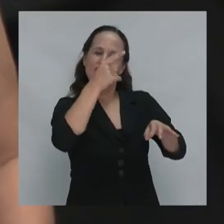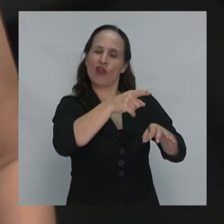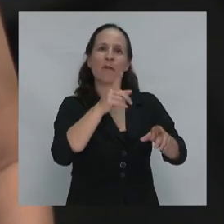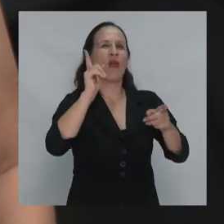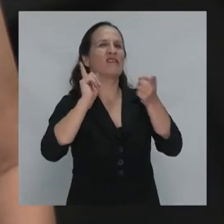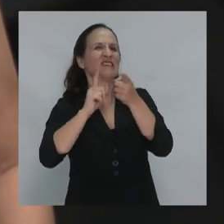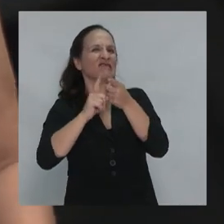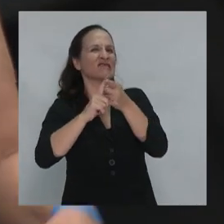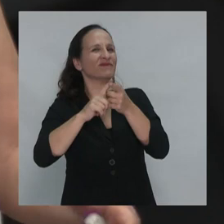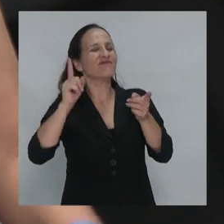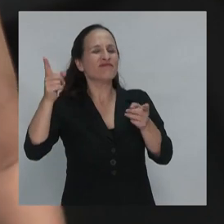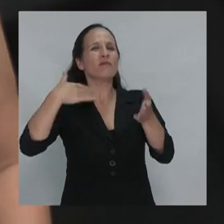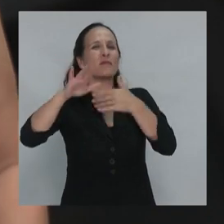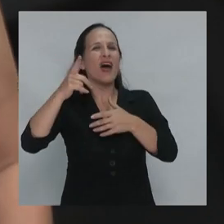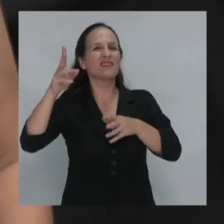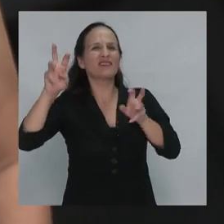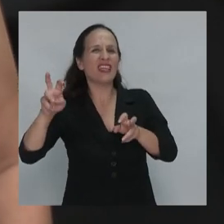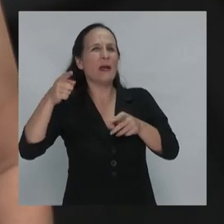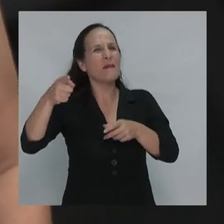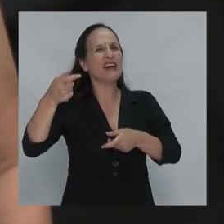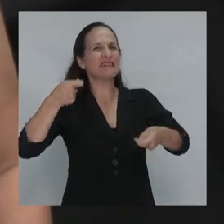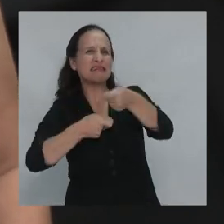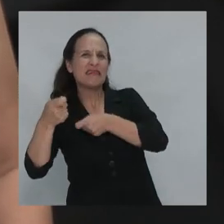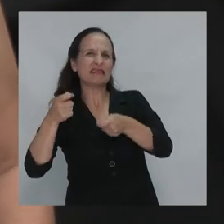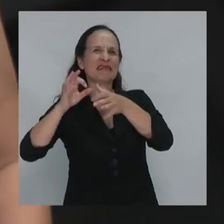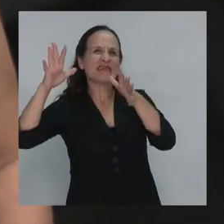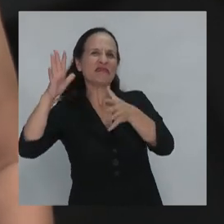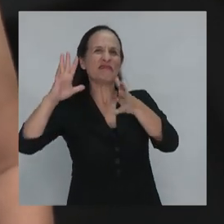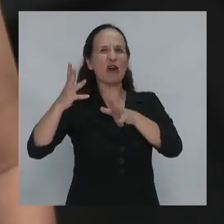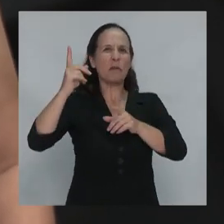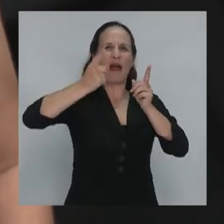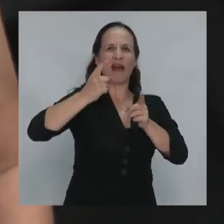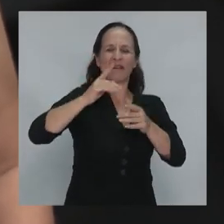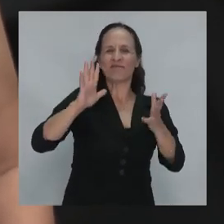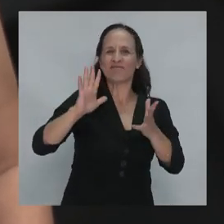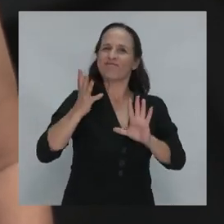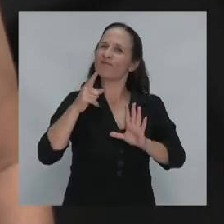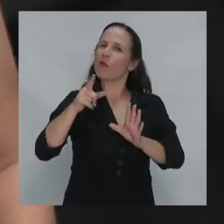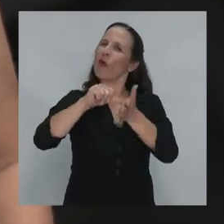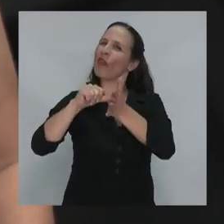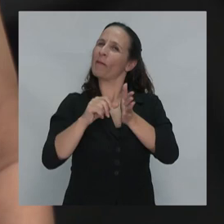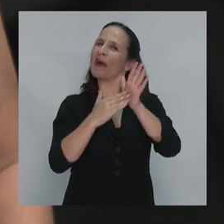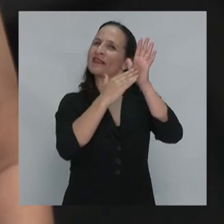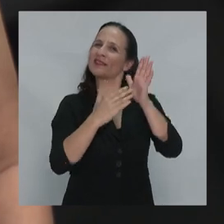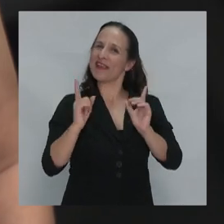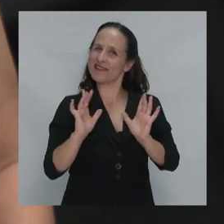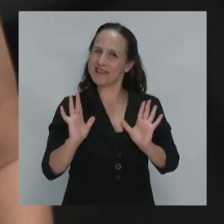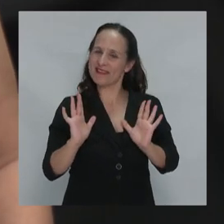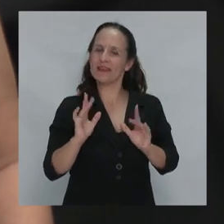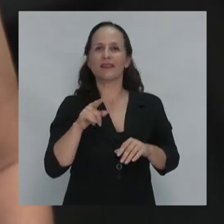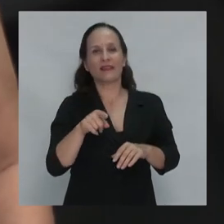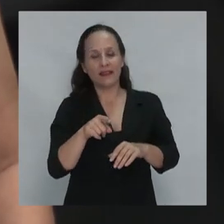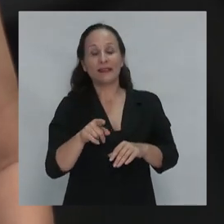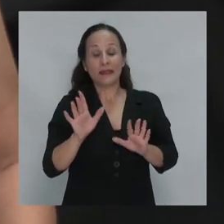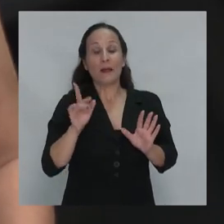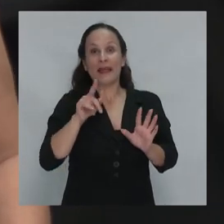liberales y que de alguna manera garantizaba que las clases políticas dirigentes de los países estuvieran